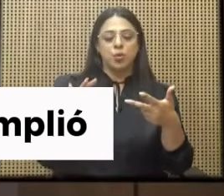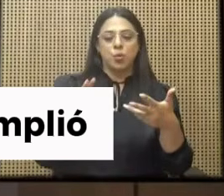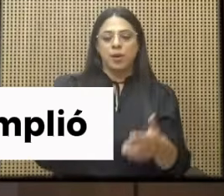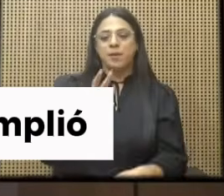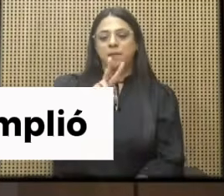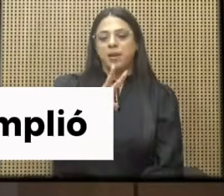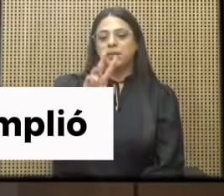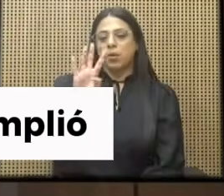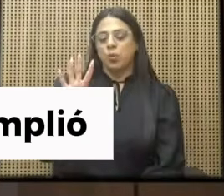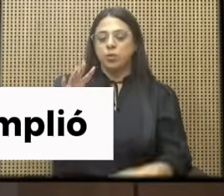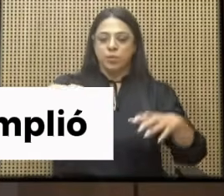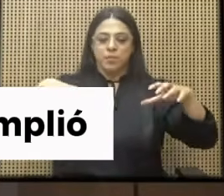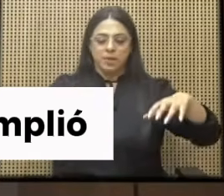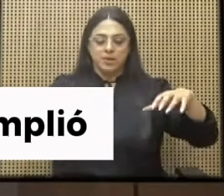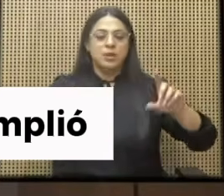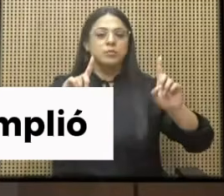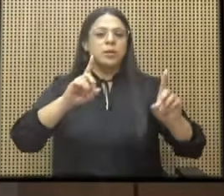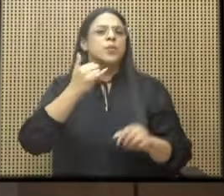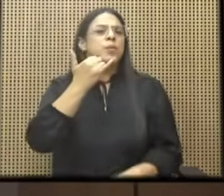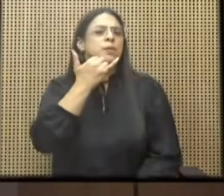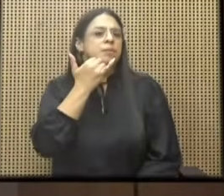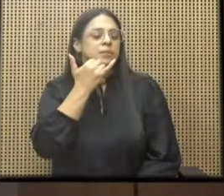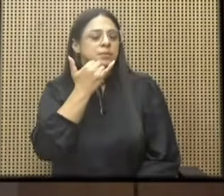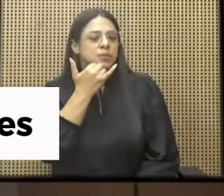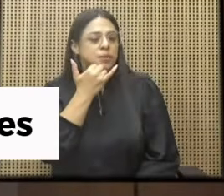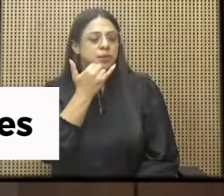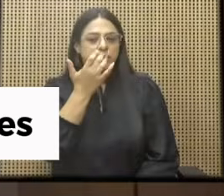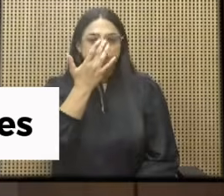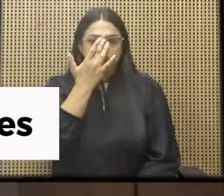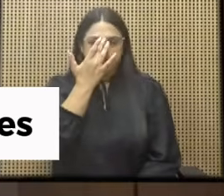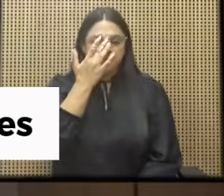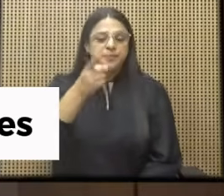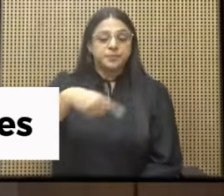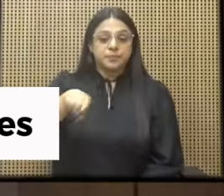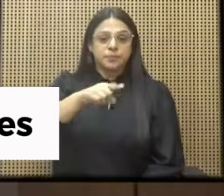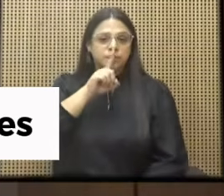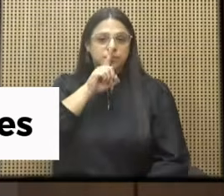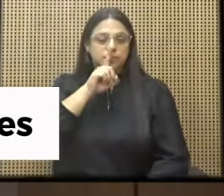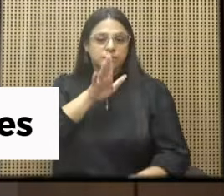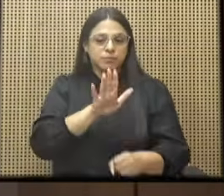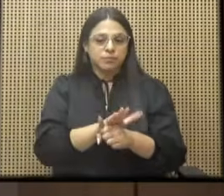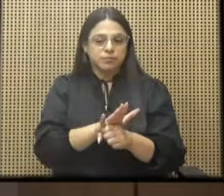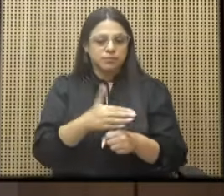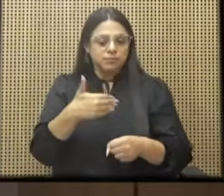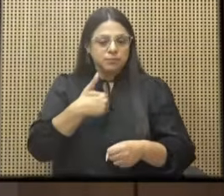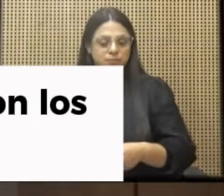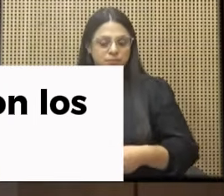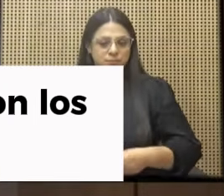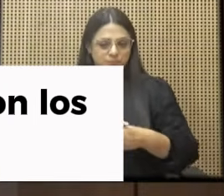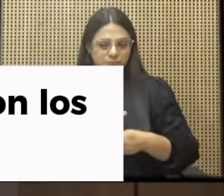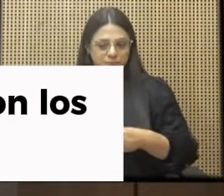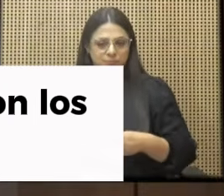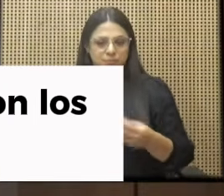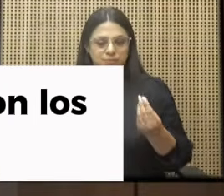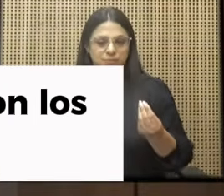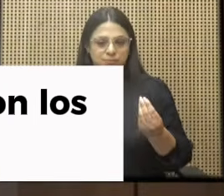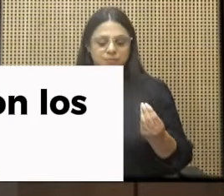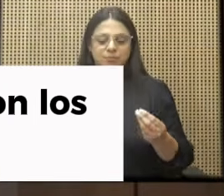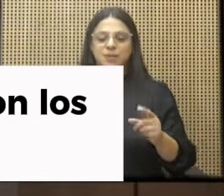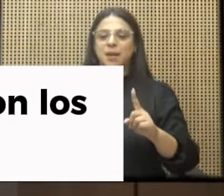la Dirección de Gestión Humana cumplió, recibió una gran cantidad de nombres y